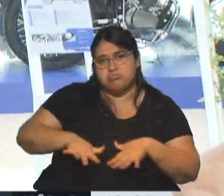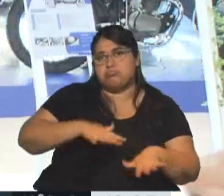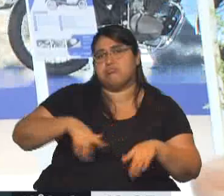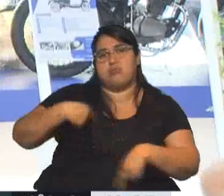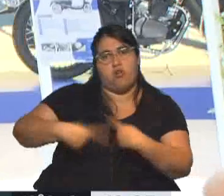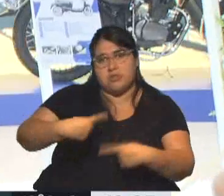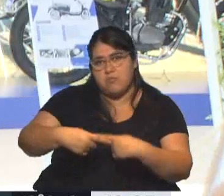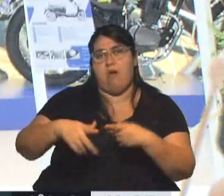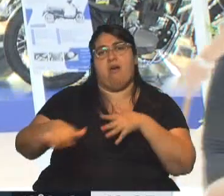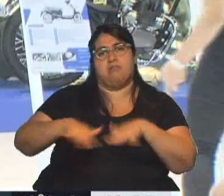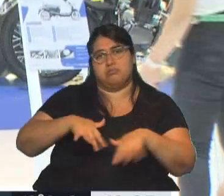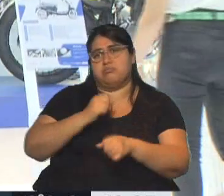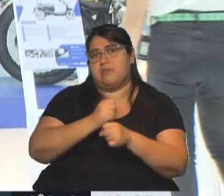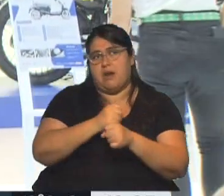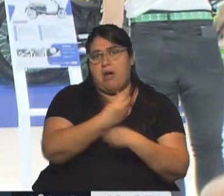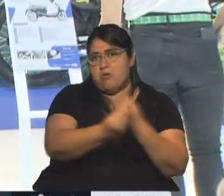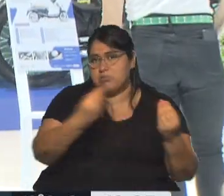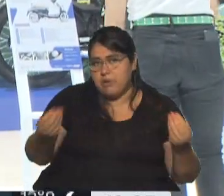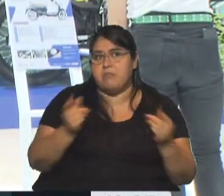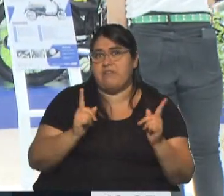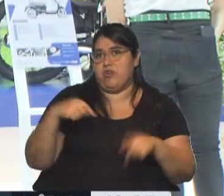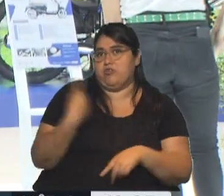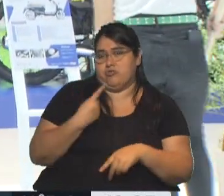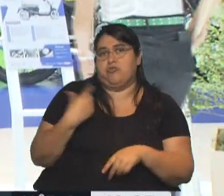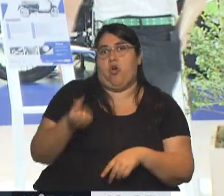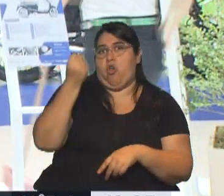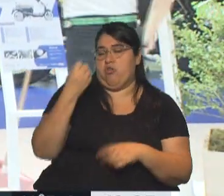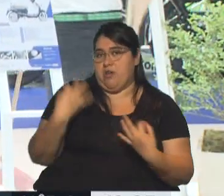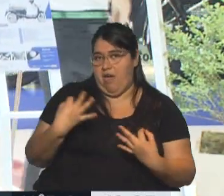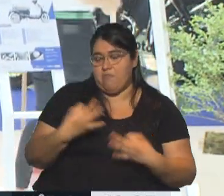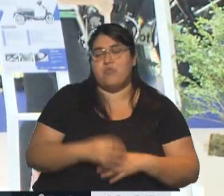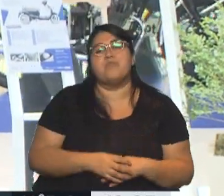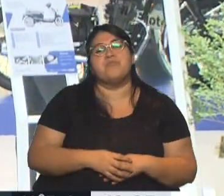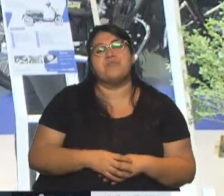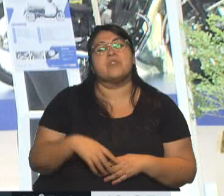poder mantener el nivel de empleo, que eso lo estamos logrando. Lo que nos falta es